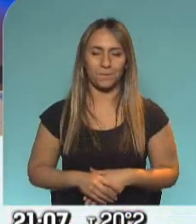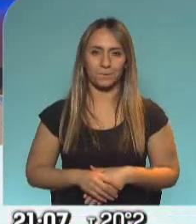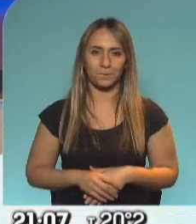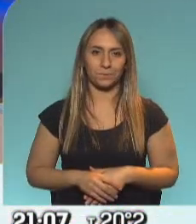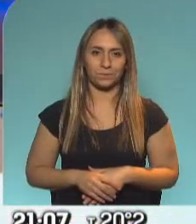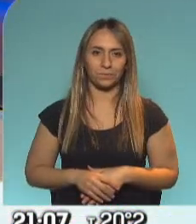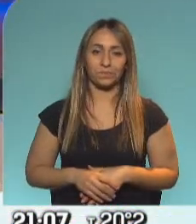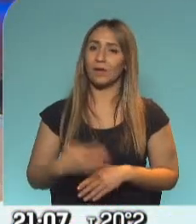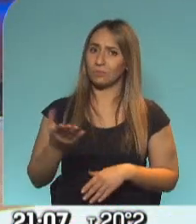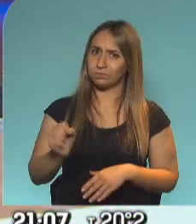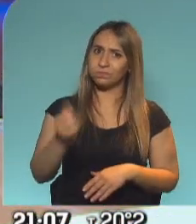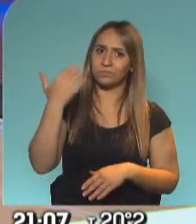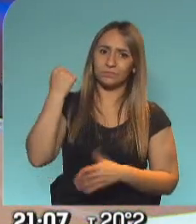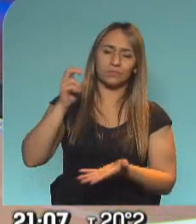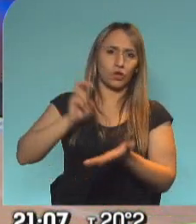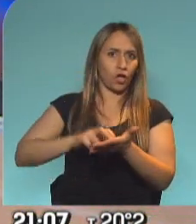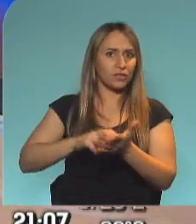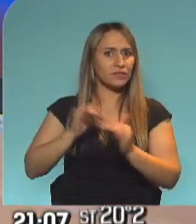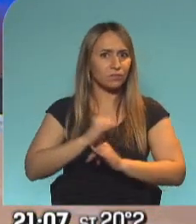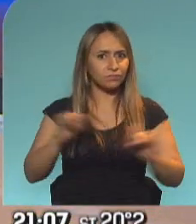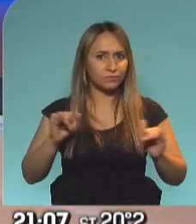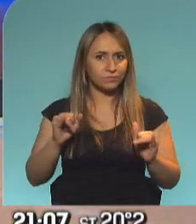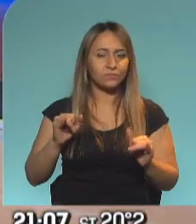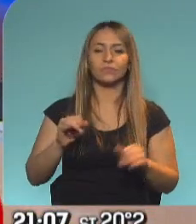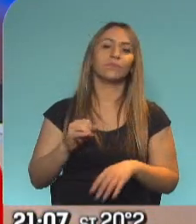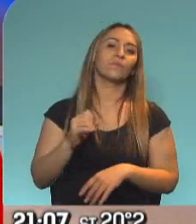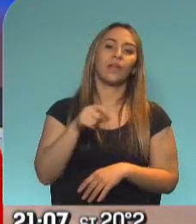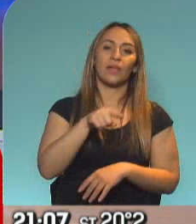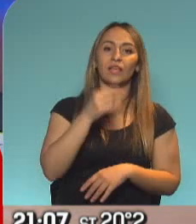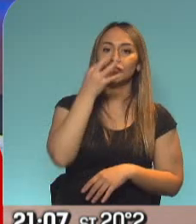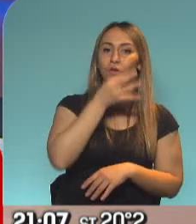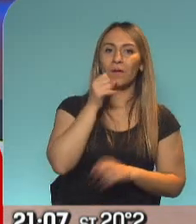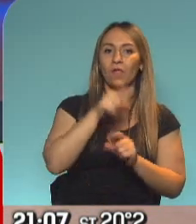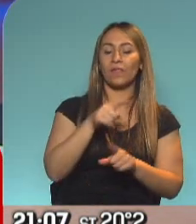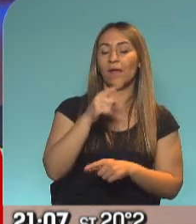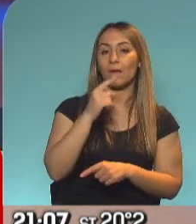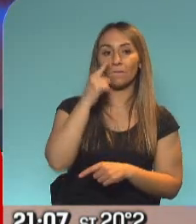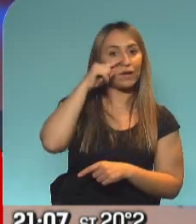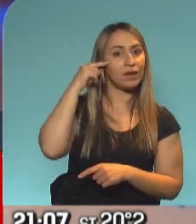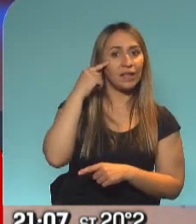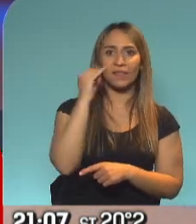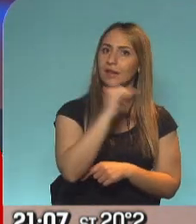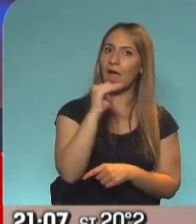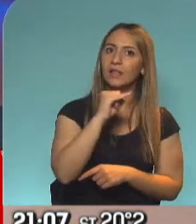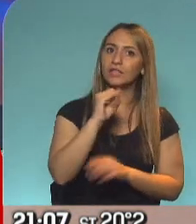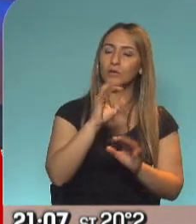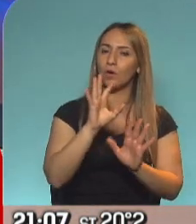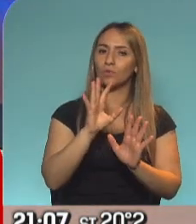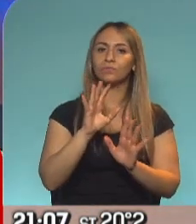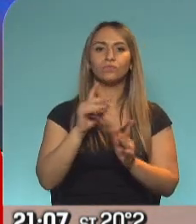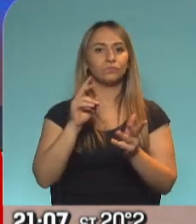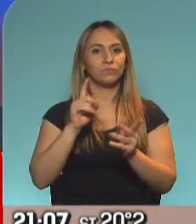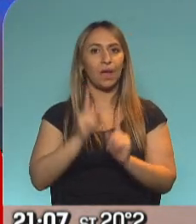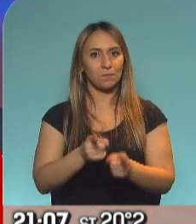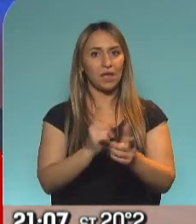fue noticia sigue siendo noticia fue noticia el negativo del hisopado de alberto fernández es noticia el periodo